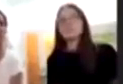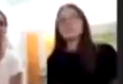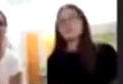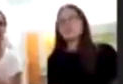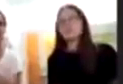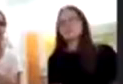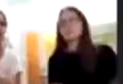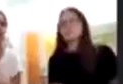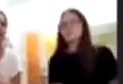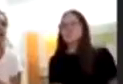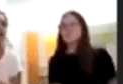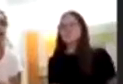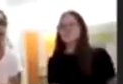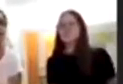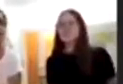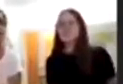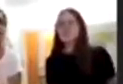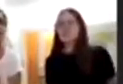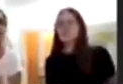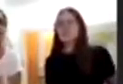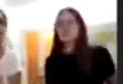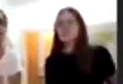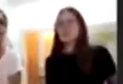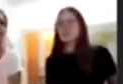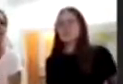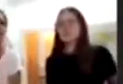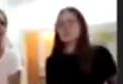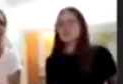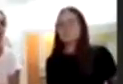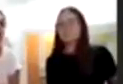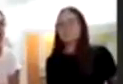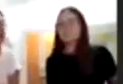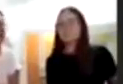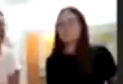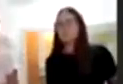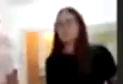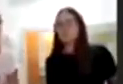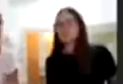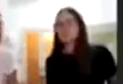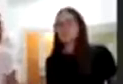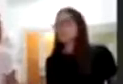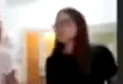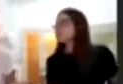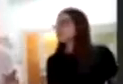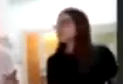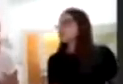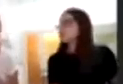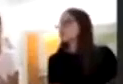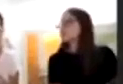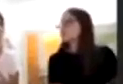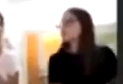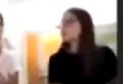en los sectores de la ciudad que cuenten con poco verde. Un ejemplo son